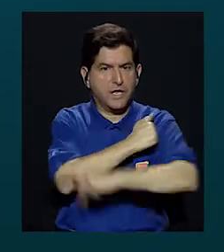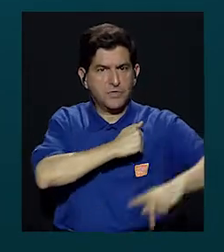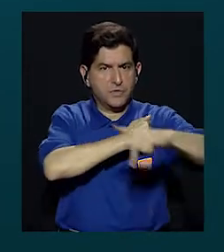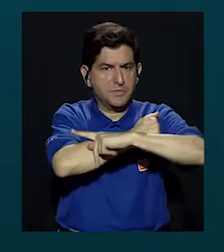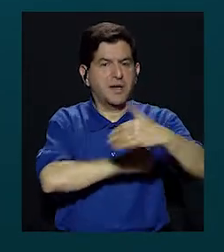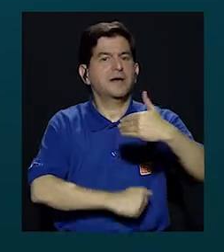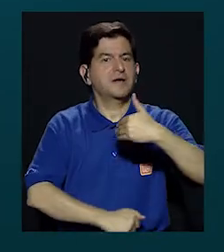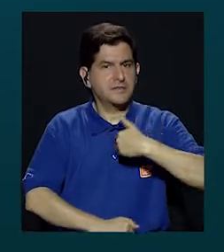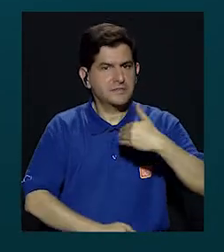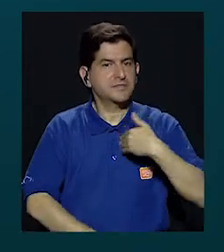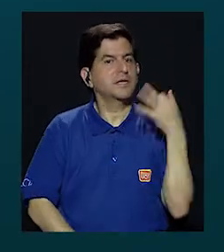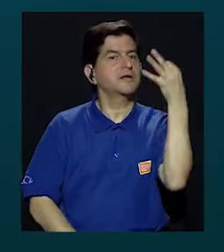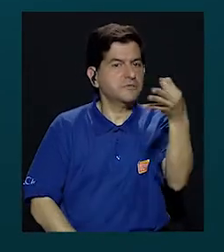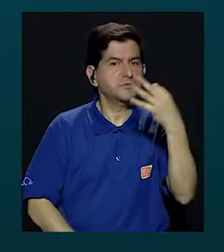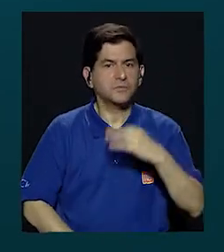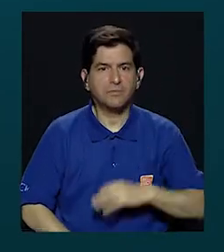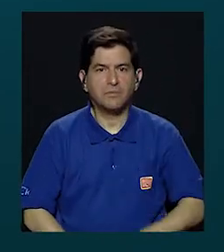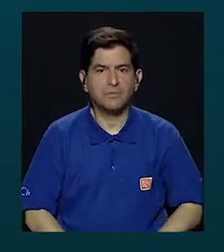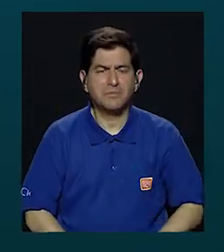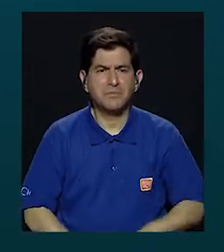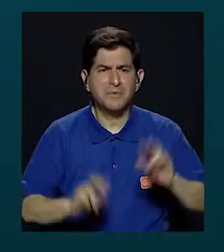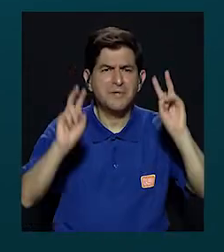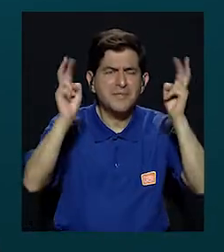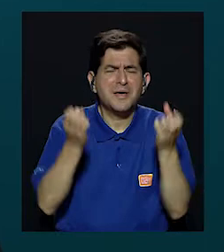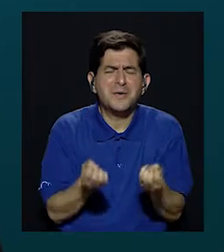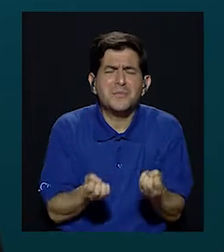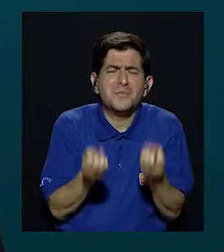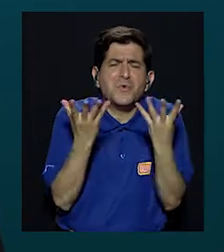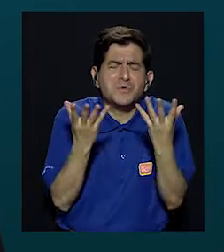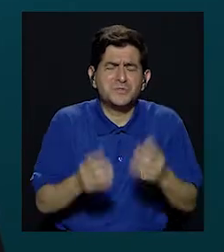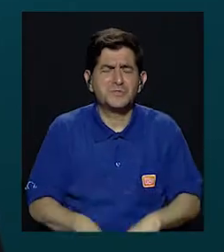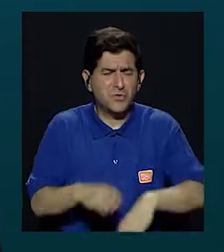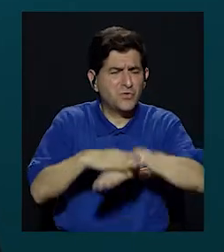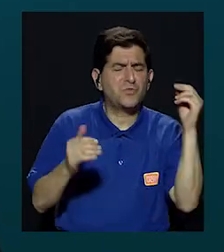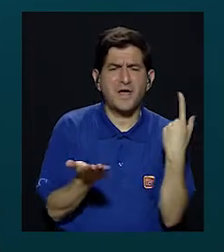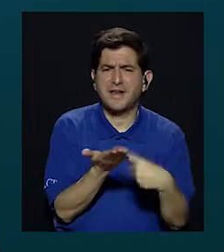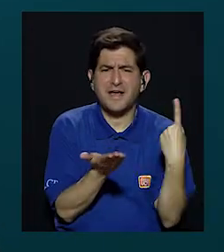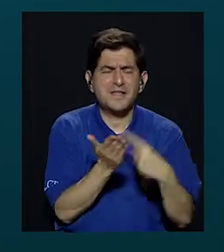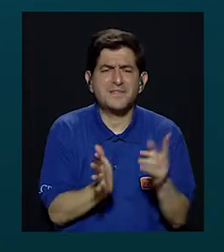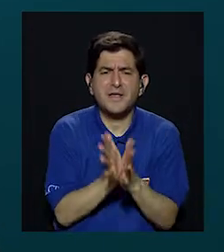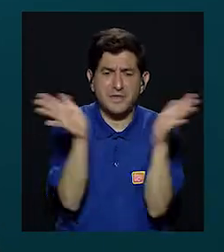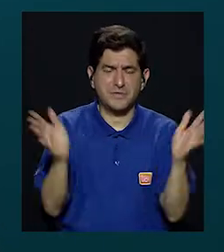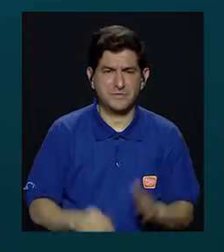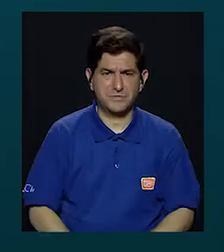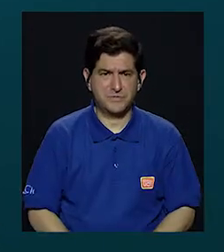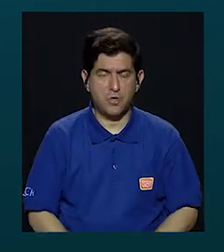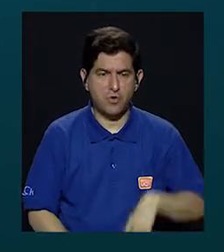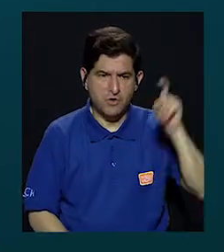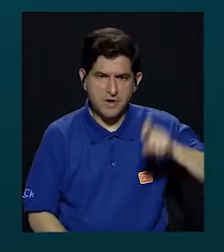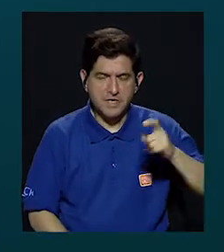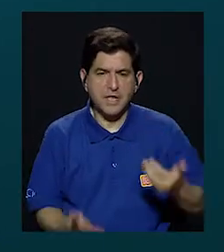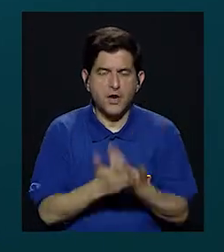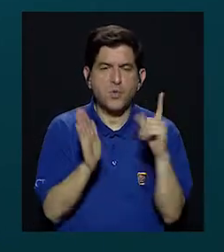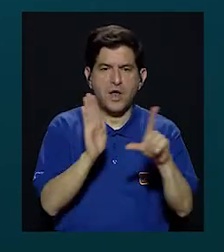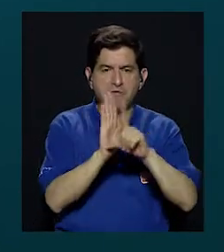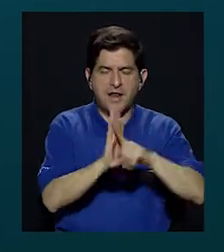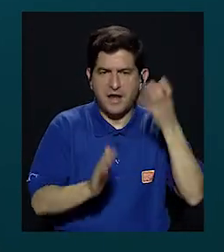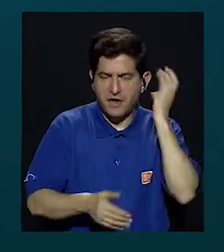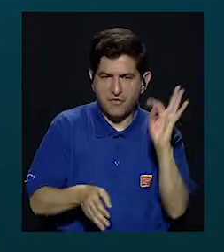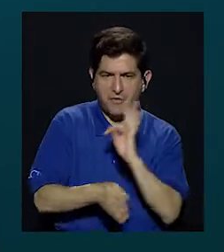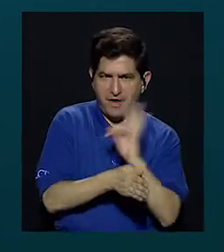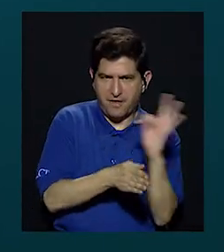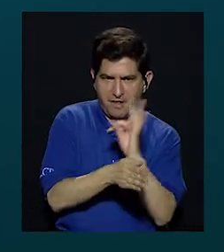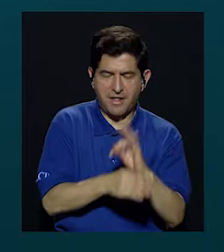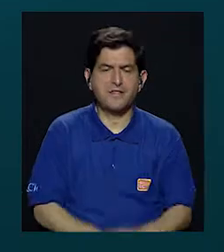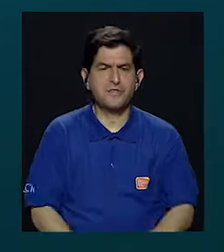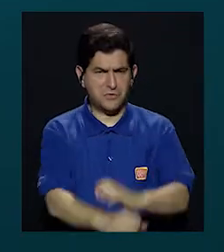país que tenemos por delante muchos temas han quedado fuera del debate público entre ellos la necesidad de una nueva ley de